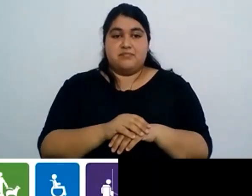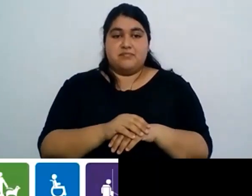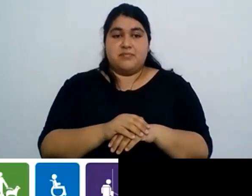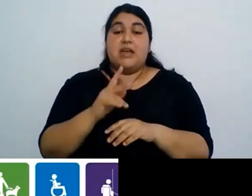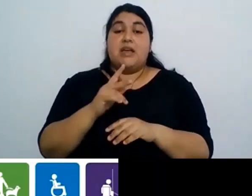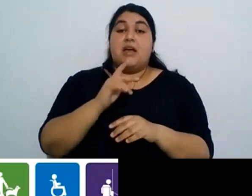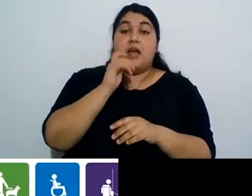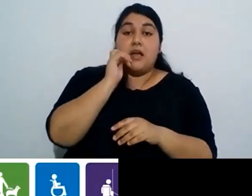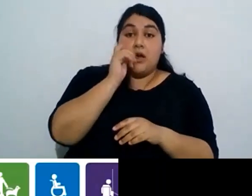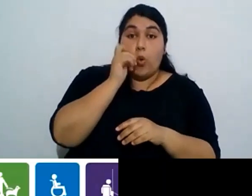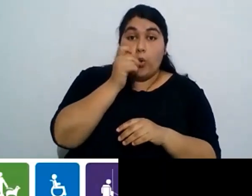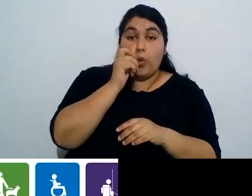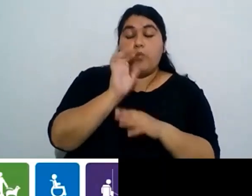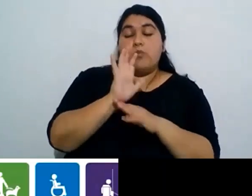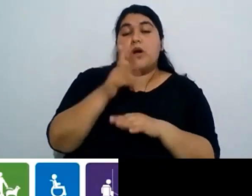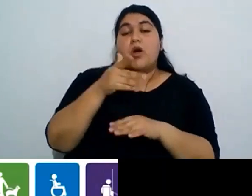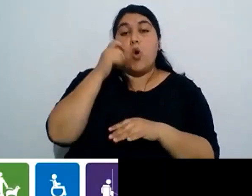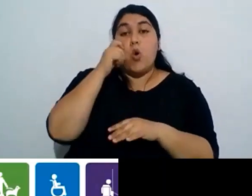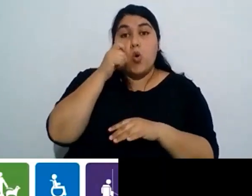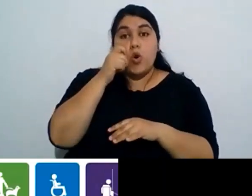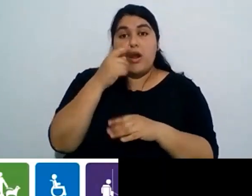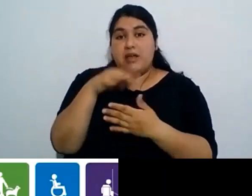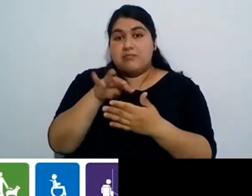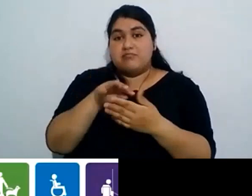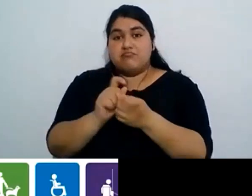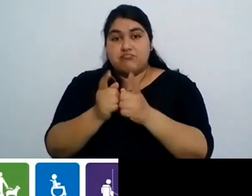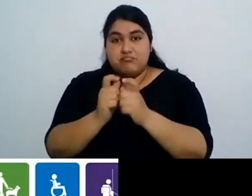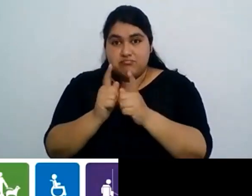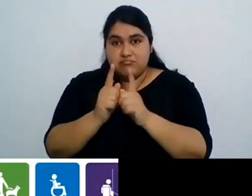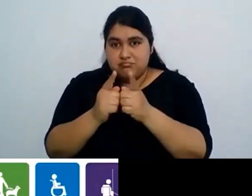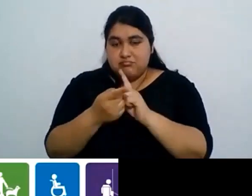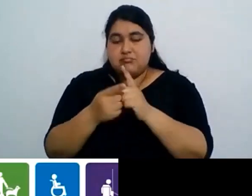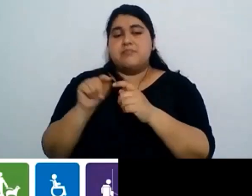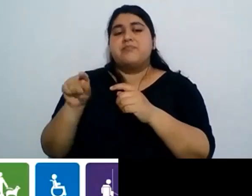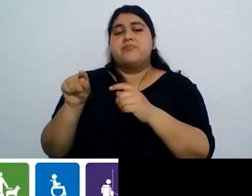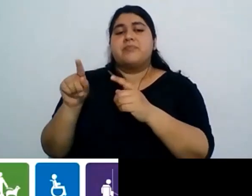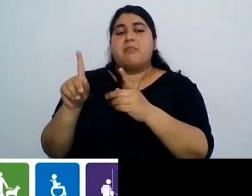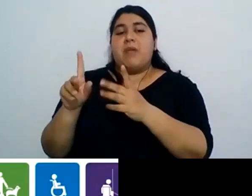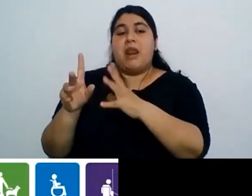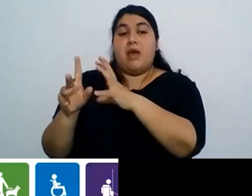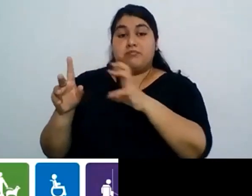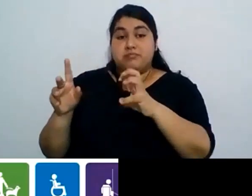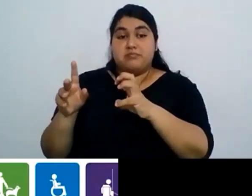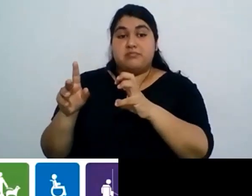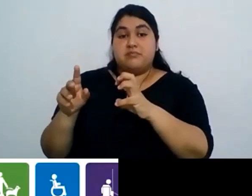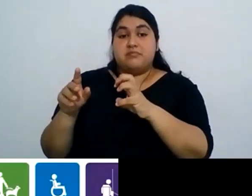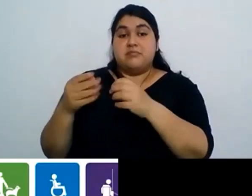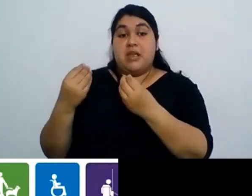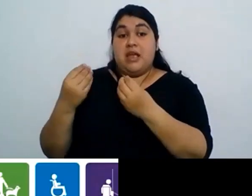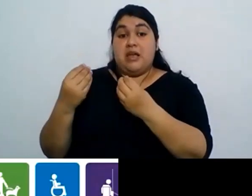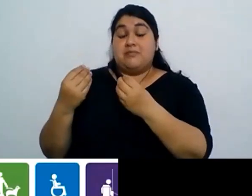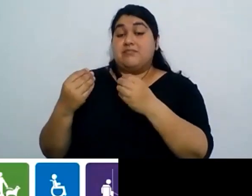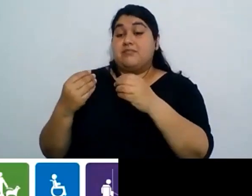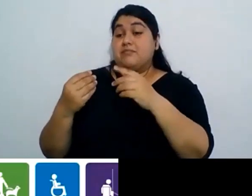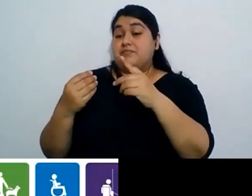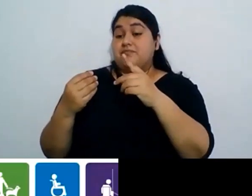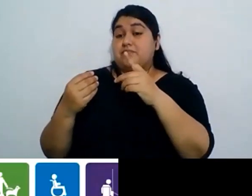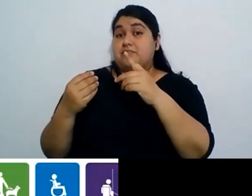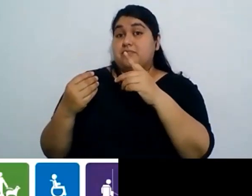Google para que pueda implementarse, de manera que aquí la cámara